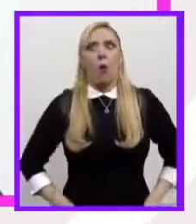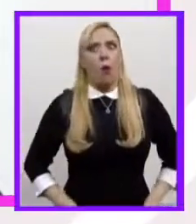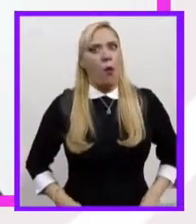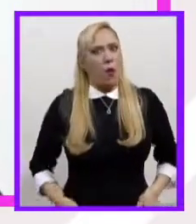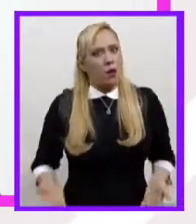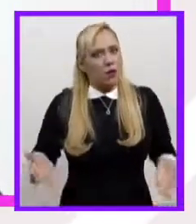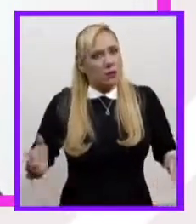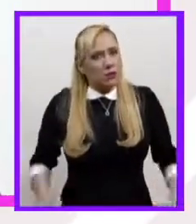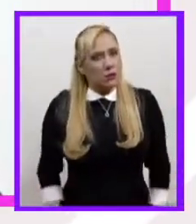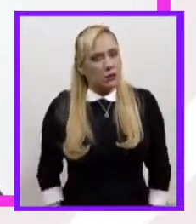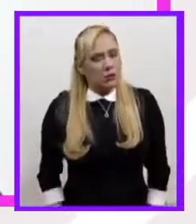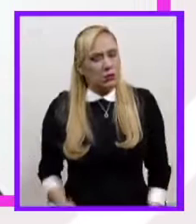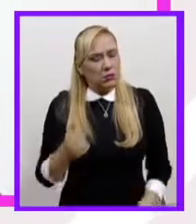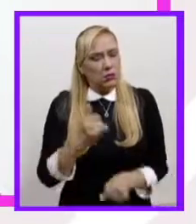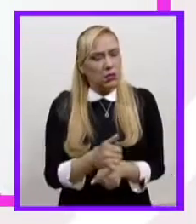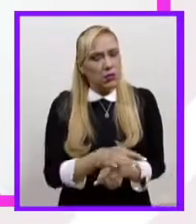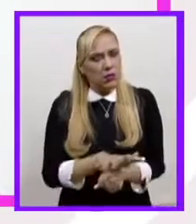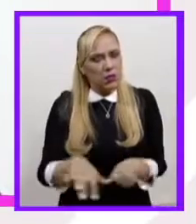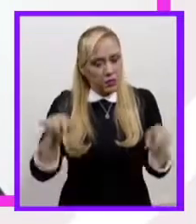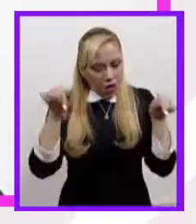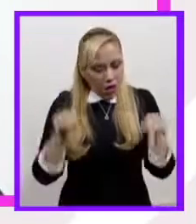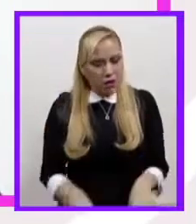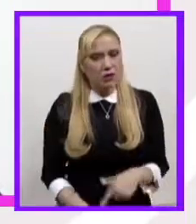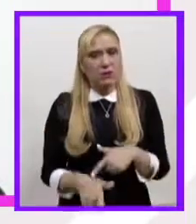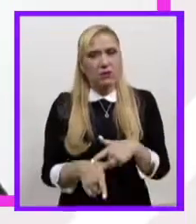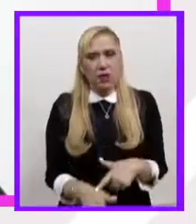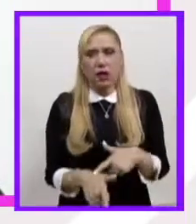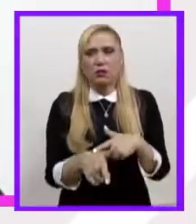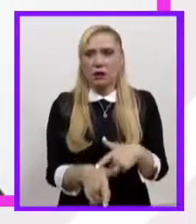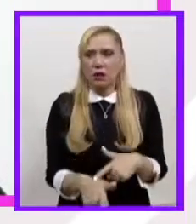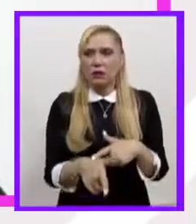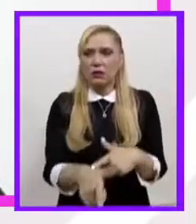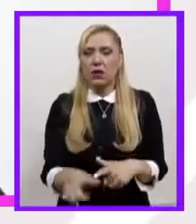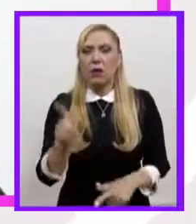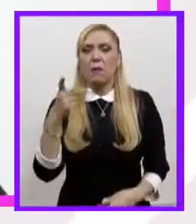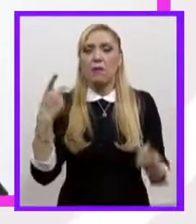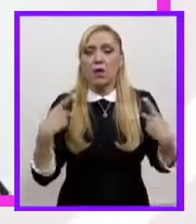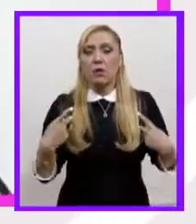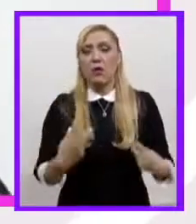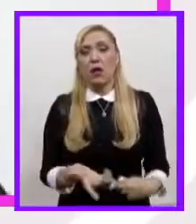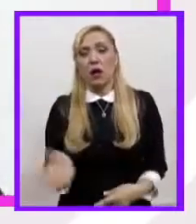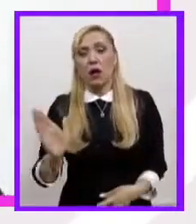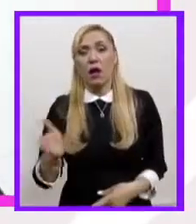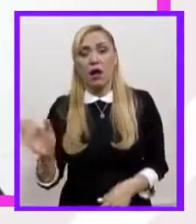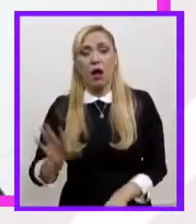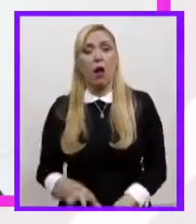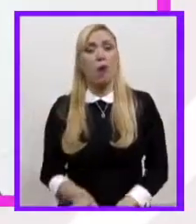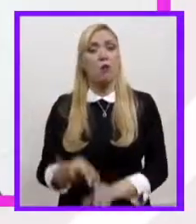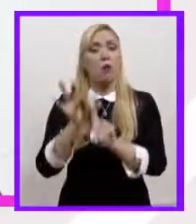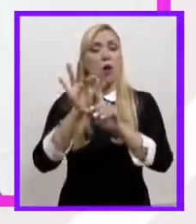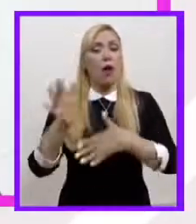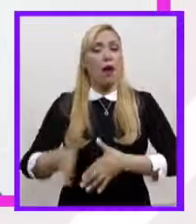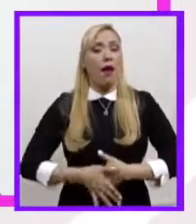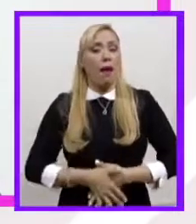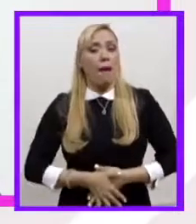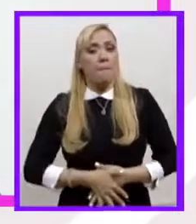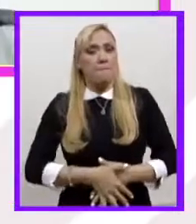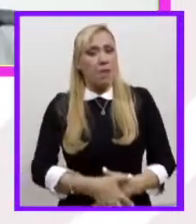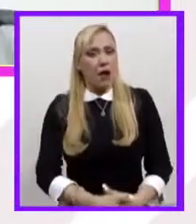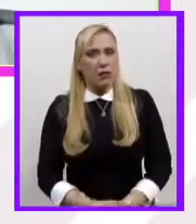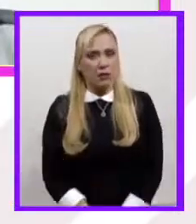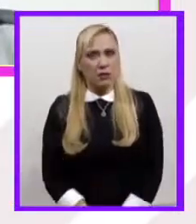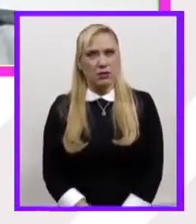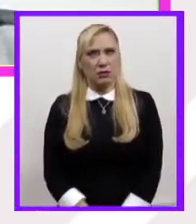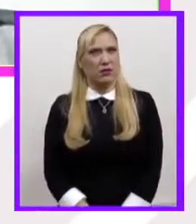esta ciudad sigamos viviendo esa realidad. Personas despedidas por embarazo. Suena medio